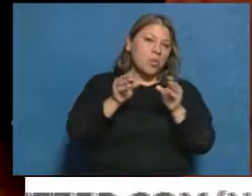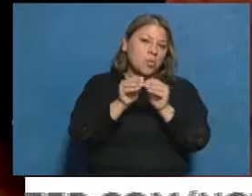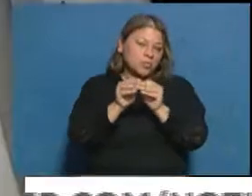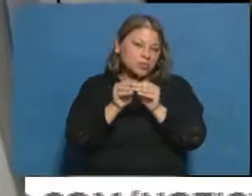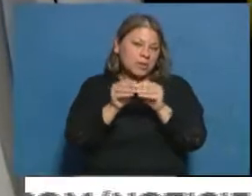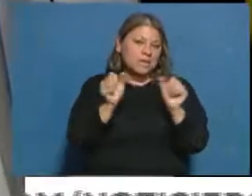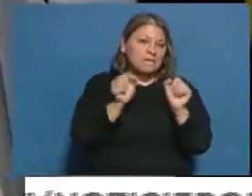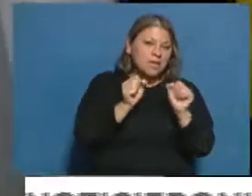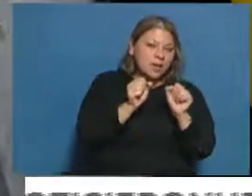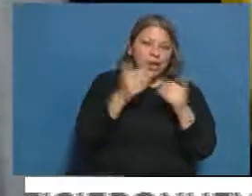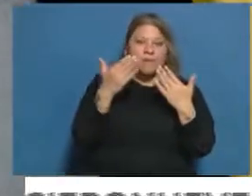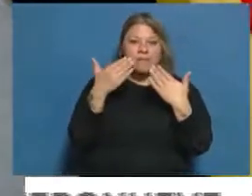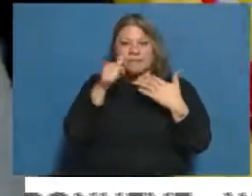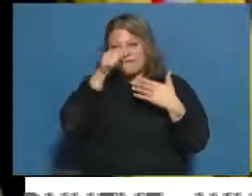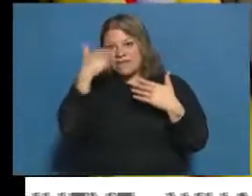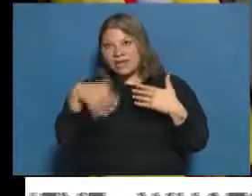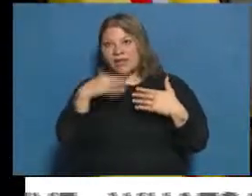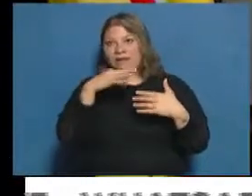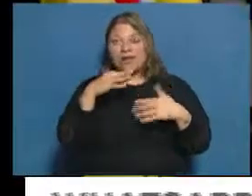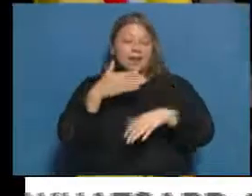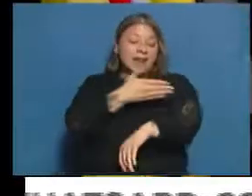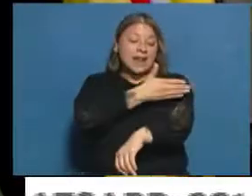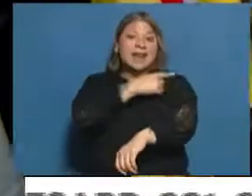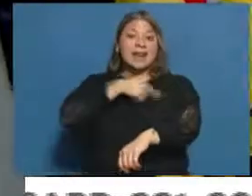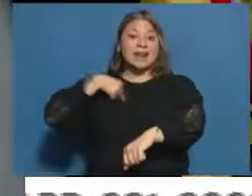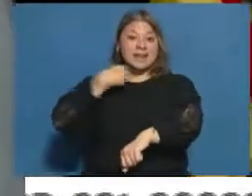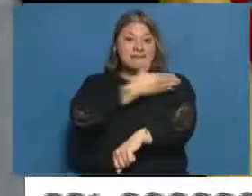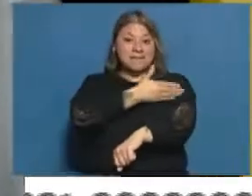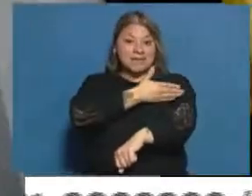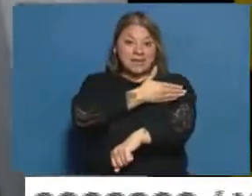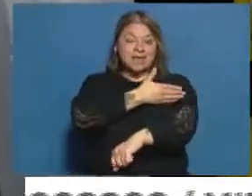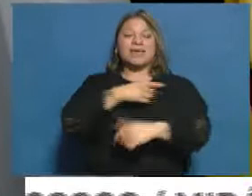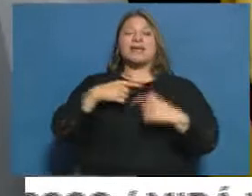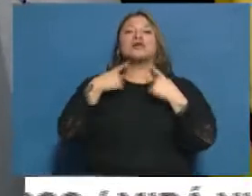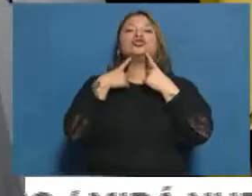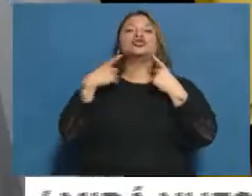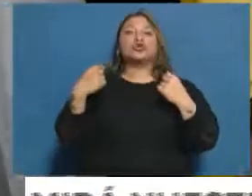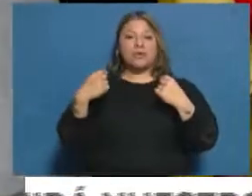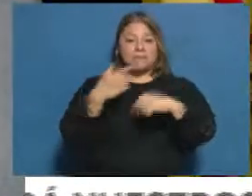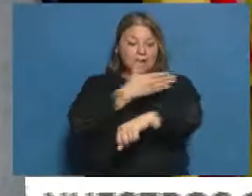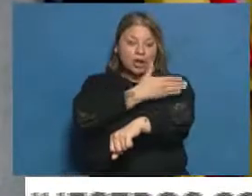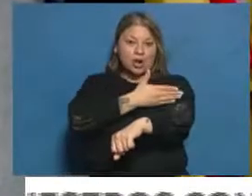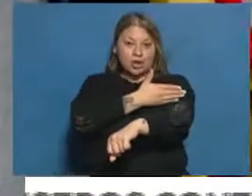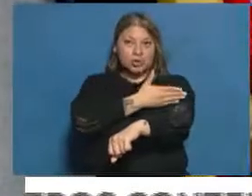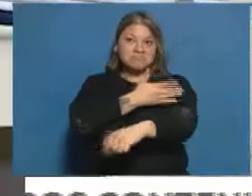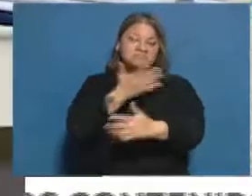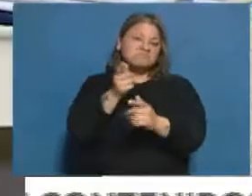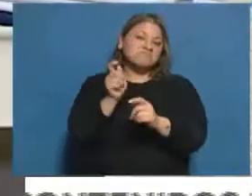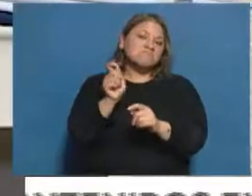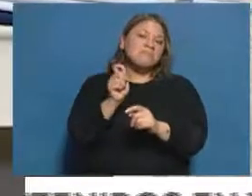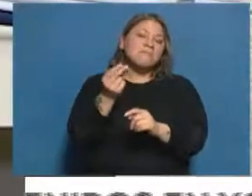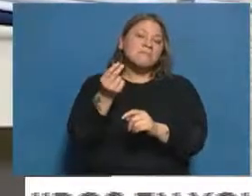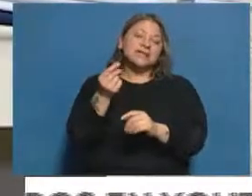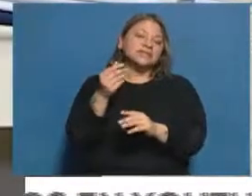poco y un poco. Algo va llegando, lo que es remerita mangas cortas, lo que es chomba mangas cortas, ¿viste? Y no estamos manejando precio de